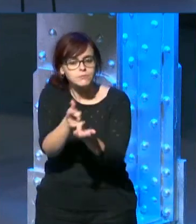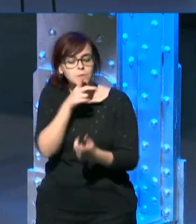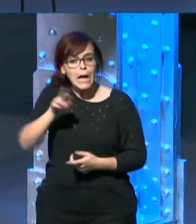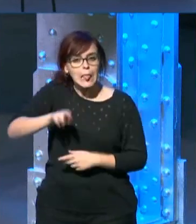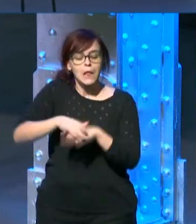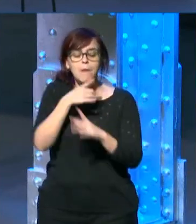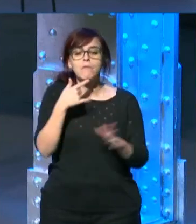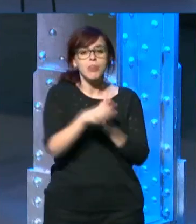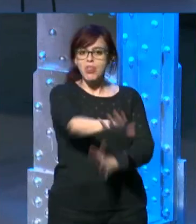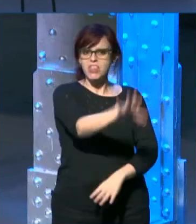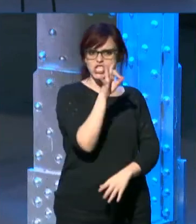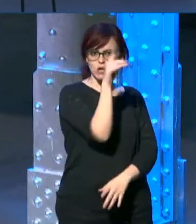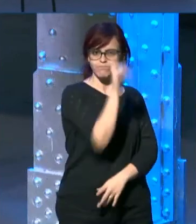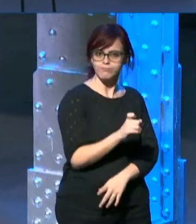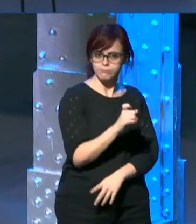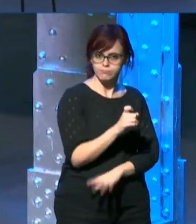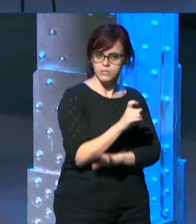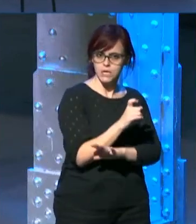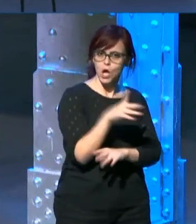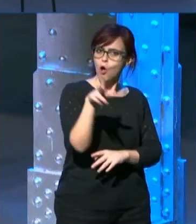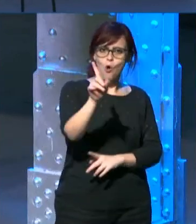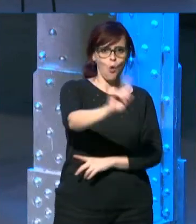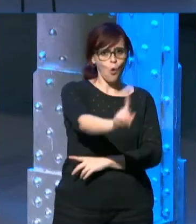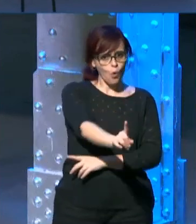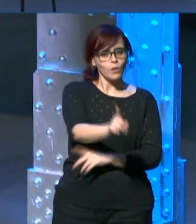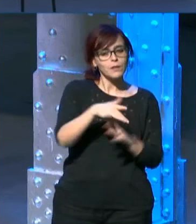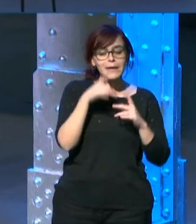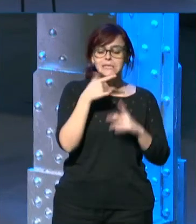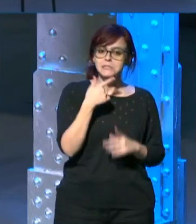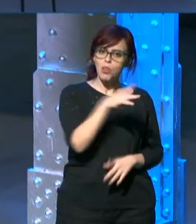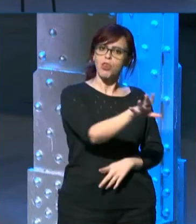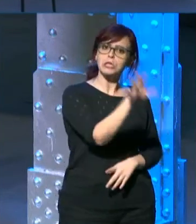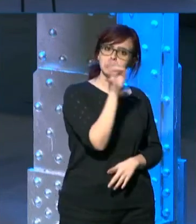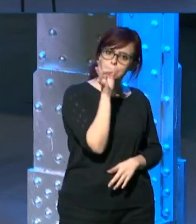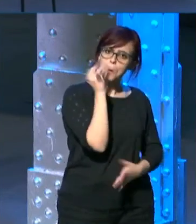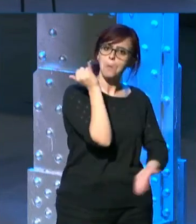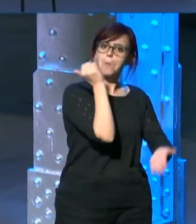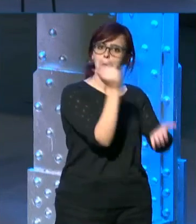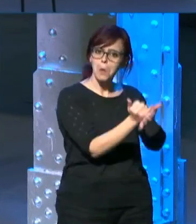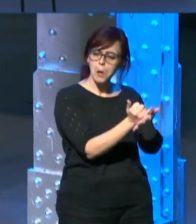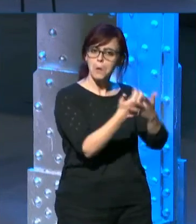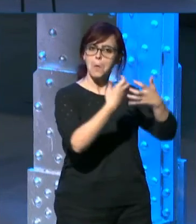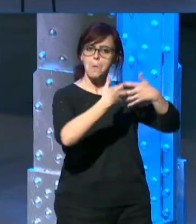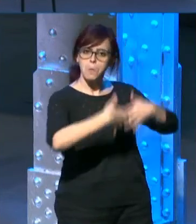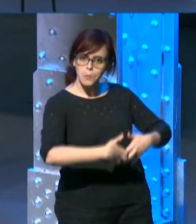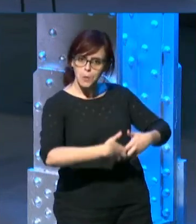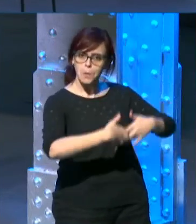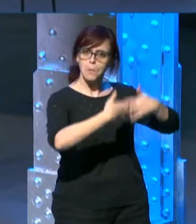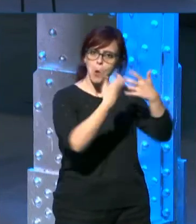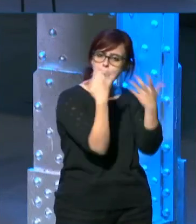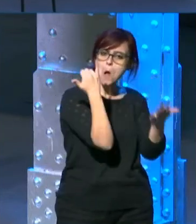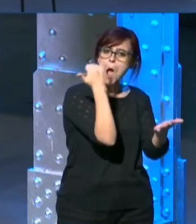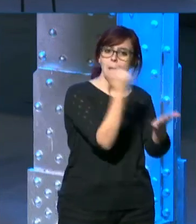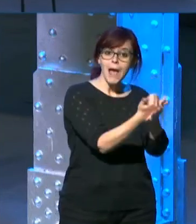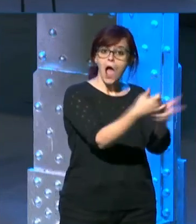al inicio y esa decisión es inamovible, ¿vale? Ve monitorizando, ve viendo qué cosas funcionan, qué no, ¿vale? Y toma las